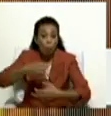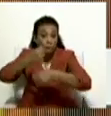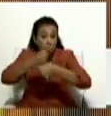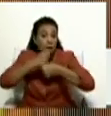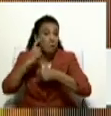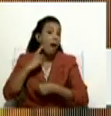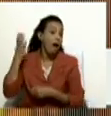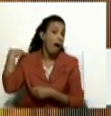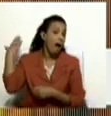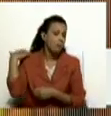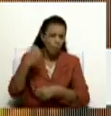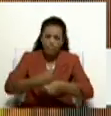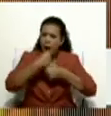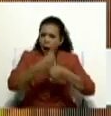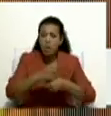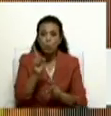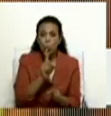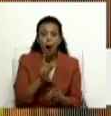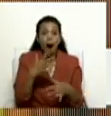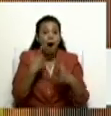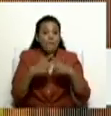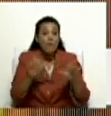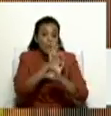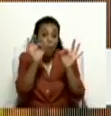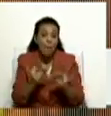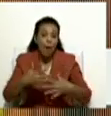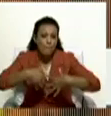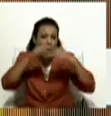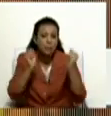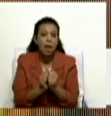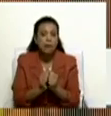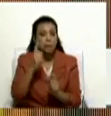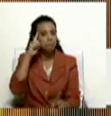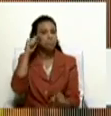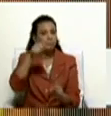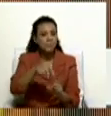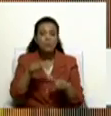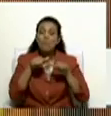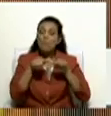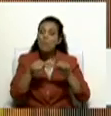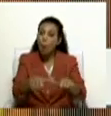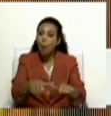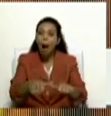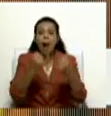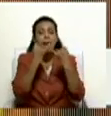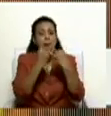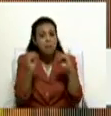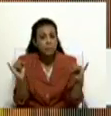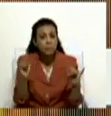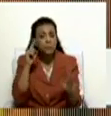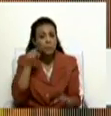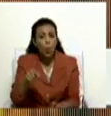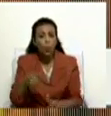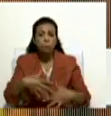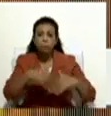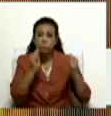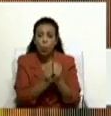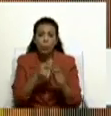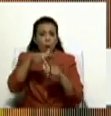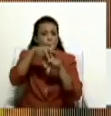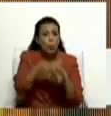tiempos de Independencia sino de otra índole pero cuyo fin sigue siendo el mismo el de combatir el